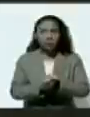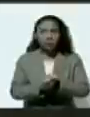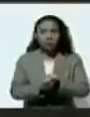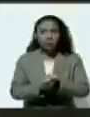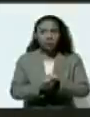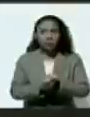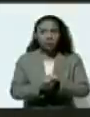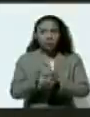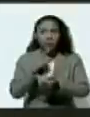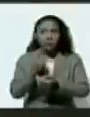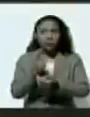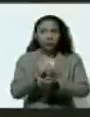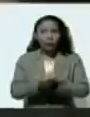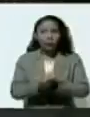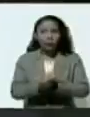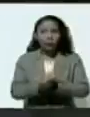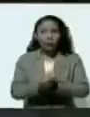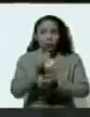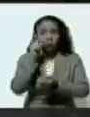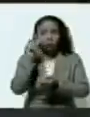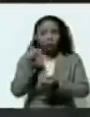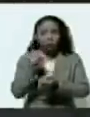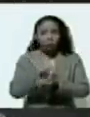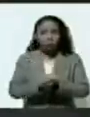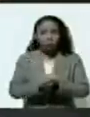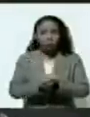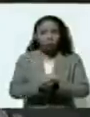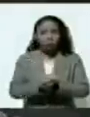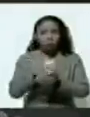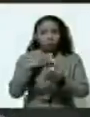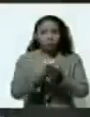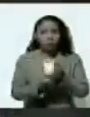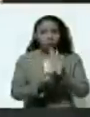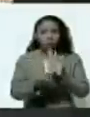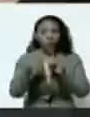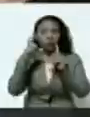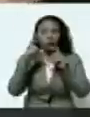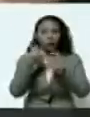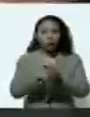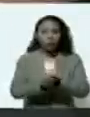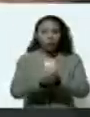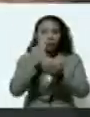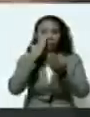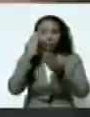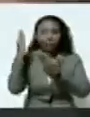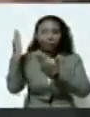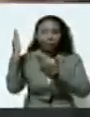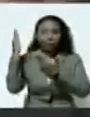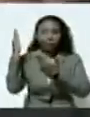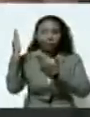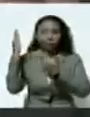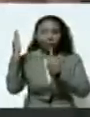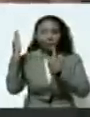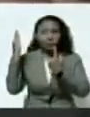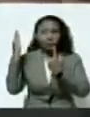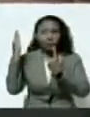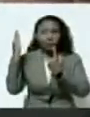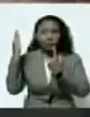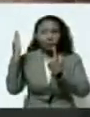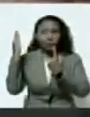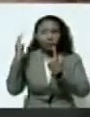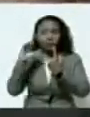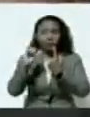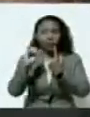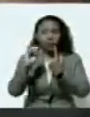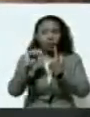Y dice Casella, muestra la foto, aquí está, a ver. Y dice, Somasa